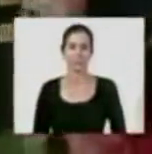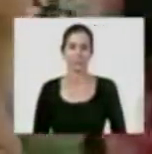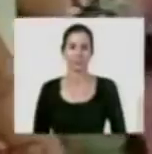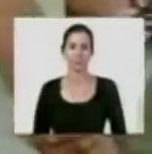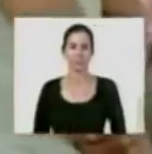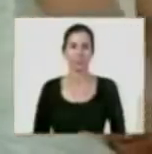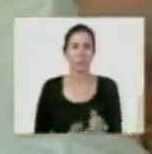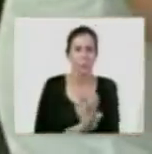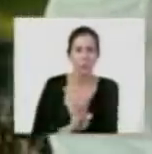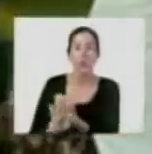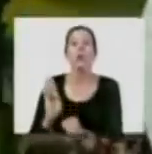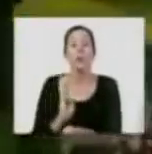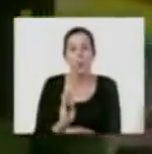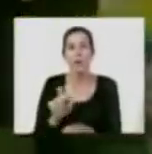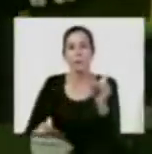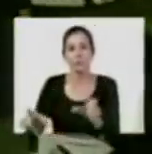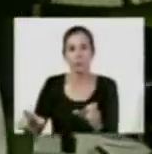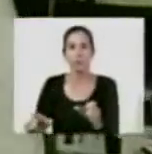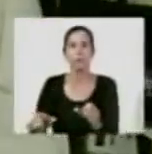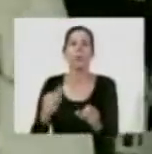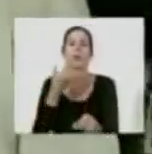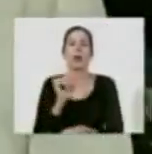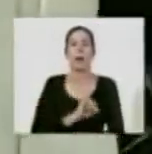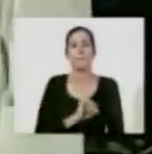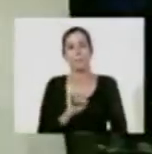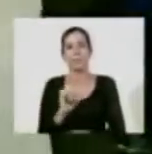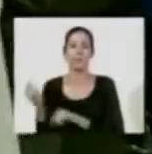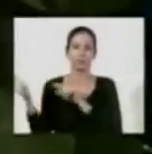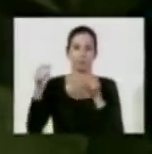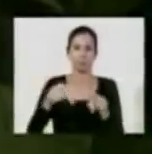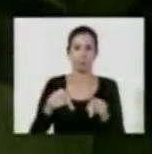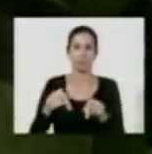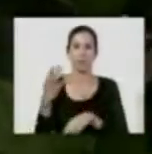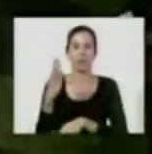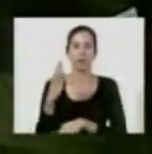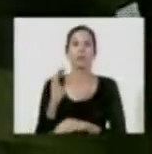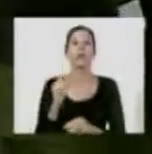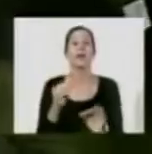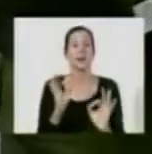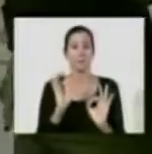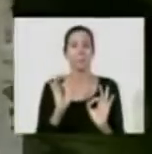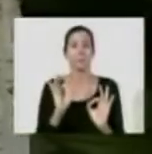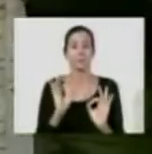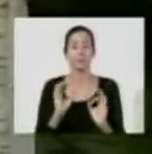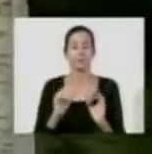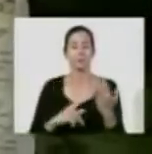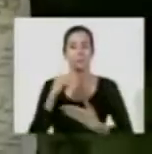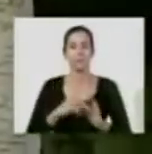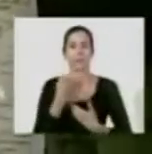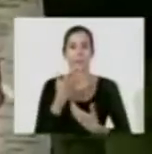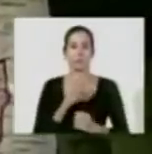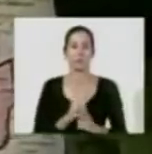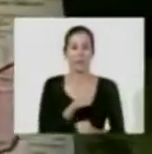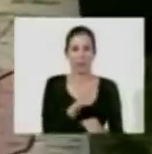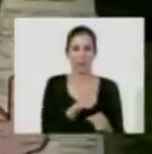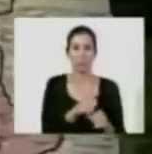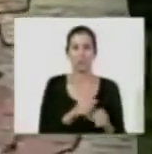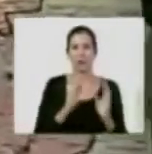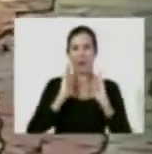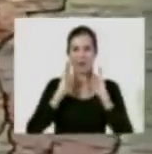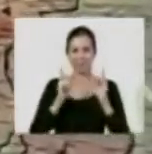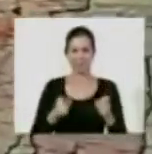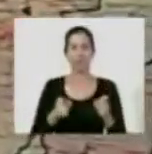de las personas que vienen por los ejes carreteros, hemos dispuesto unas operaciones de control en cada una de estas vías principales que